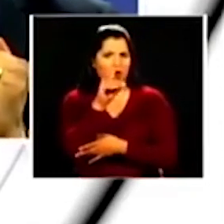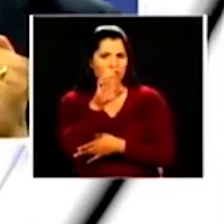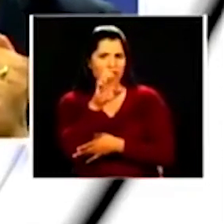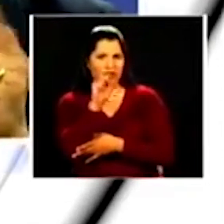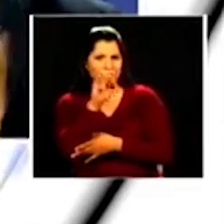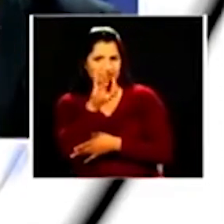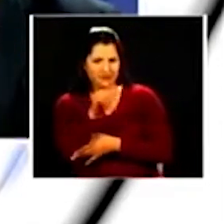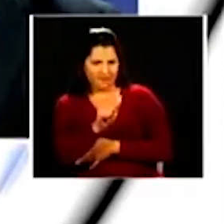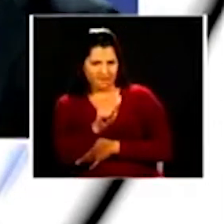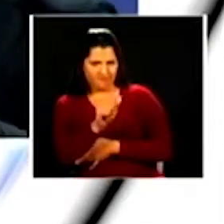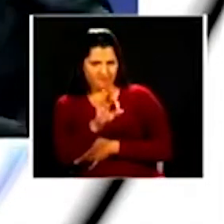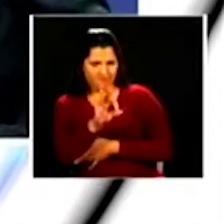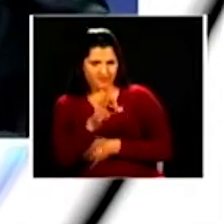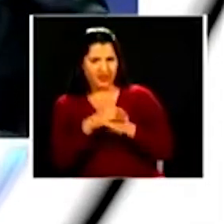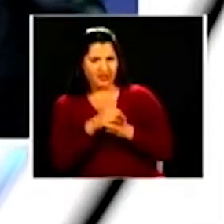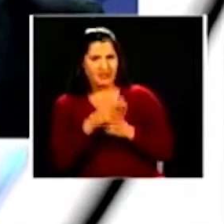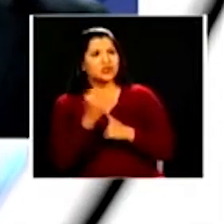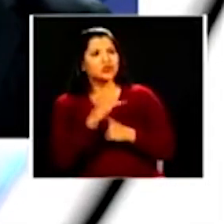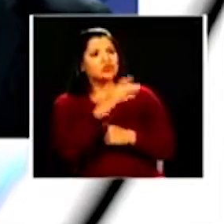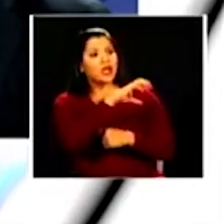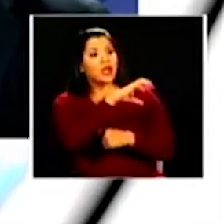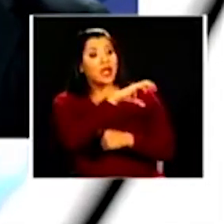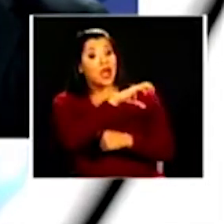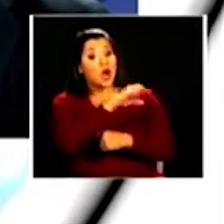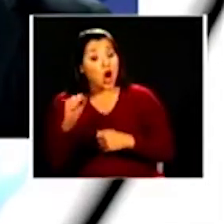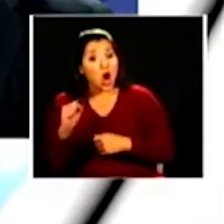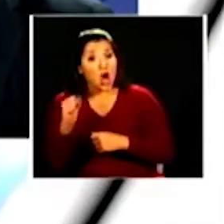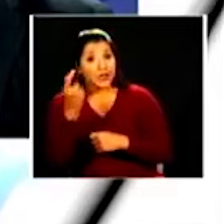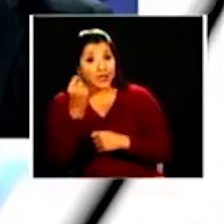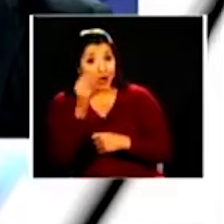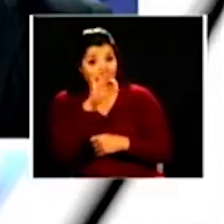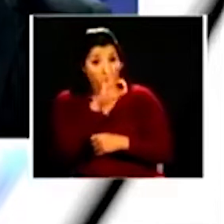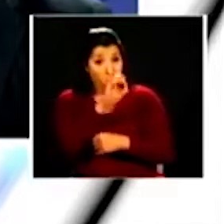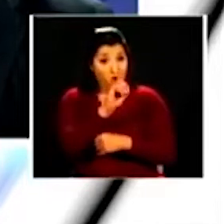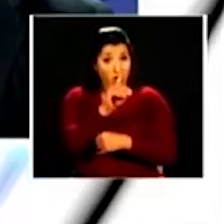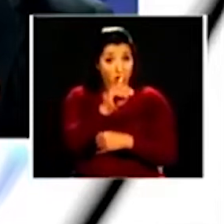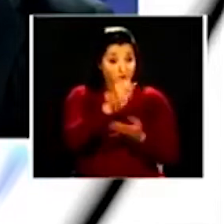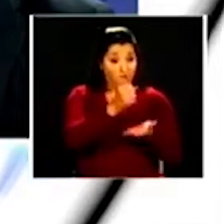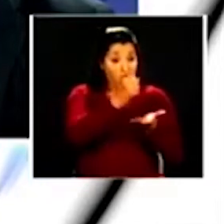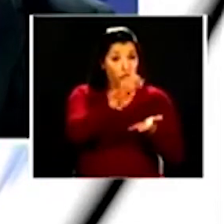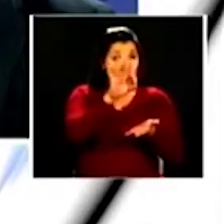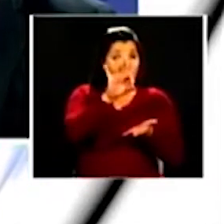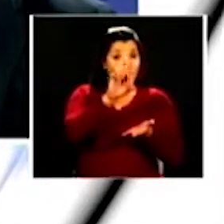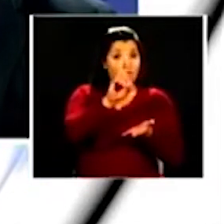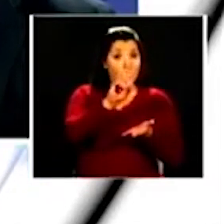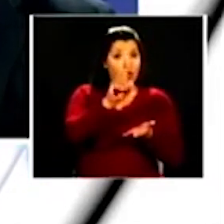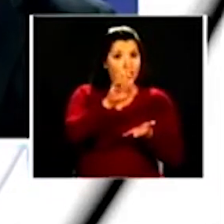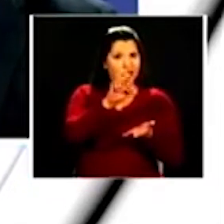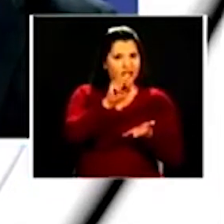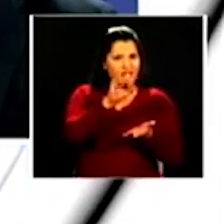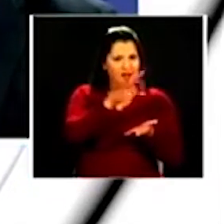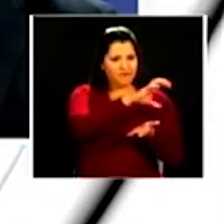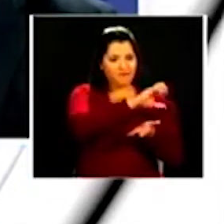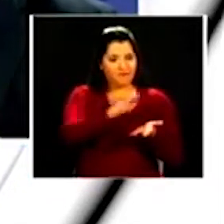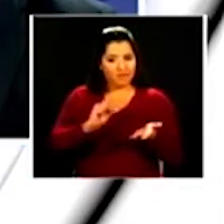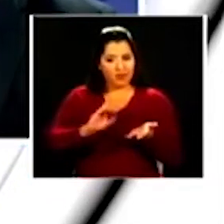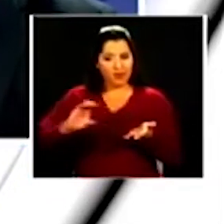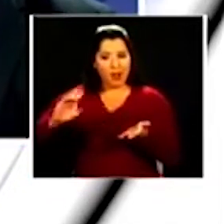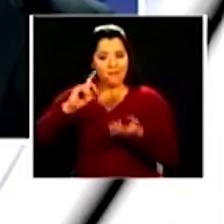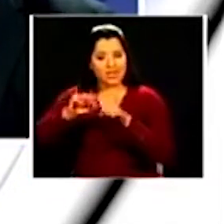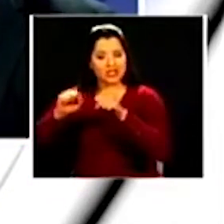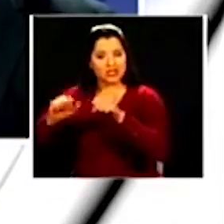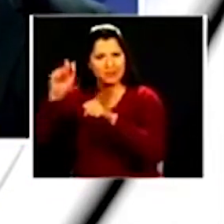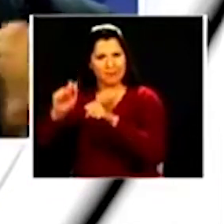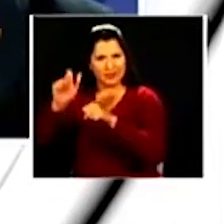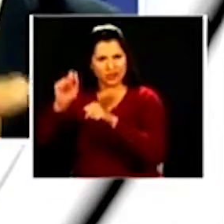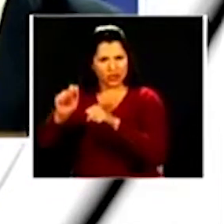a FODESAF pasándolo para las pensiones en la caja, ¿cómo va a subir lo que usted plantea, su propuesta, las ayudas a los adultos